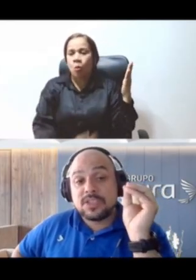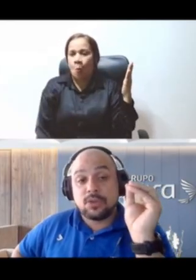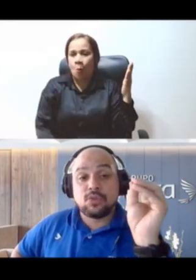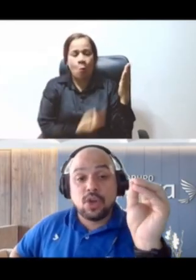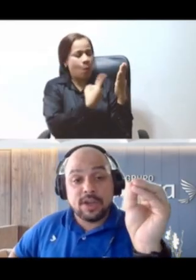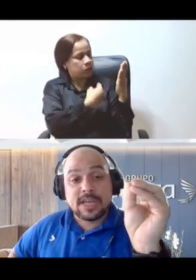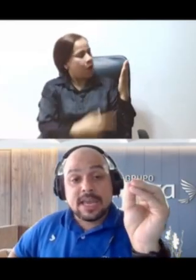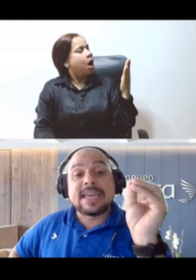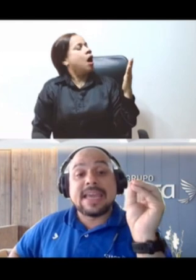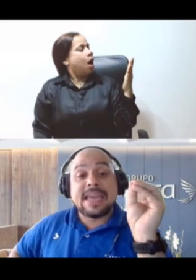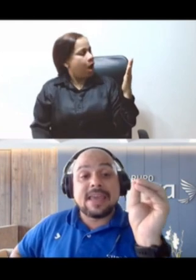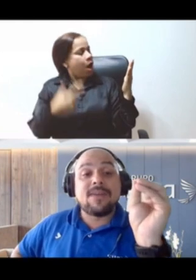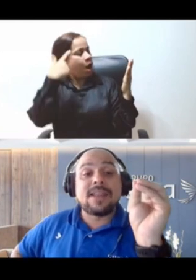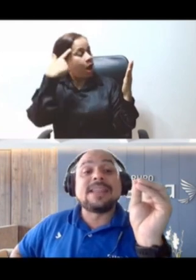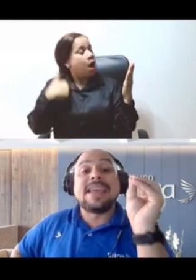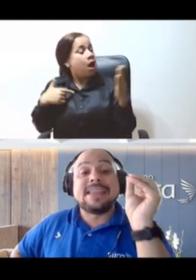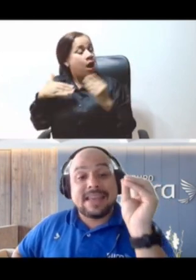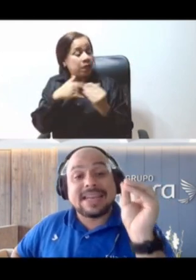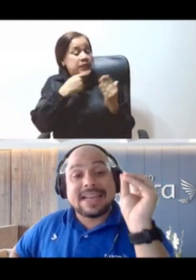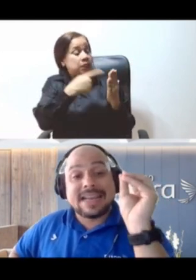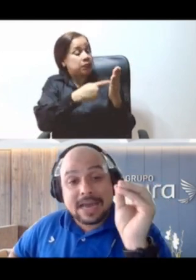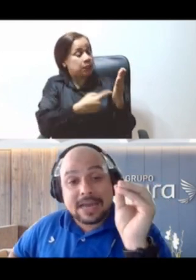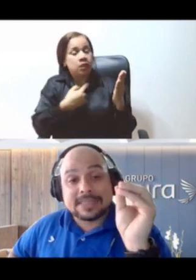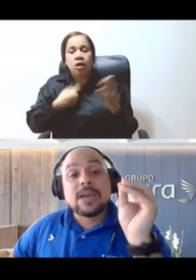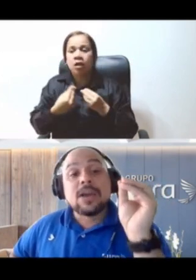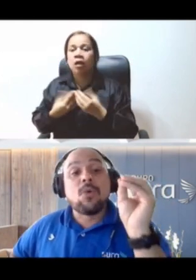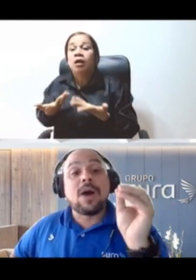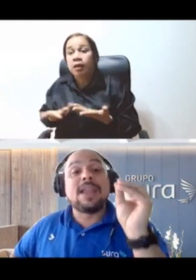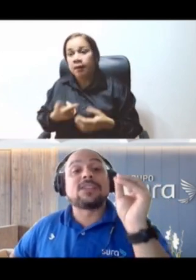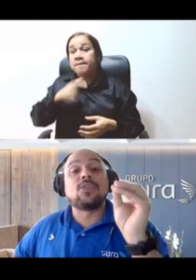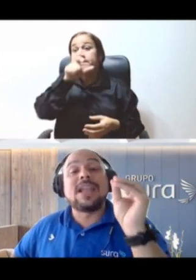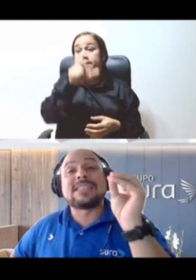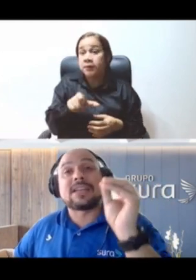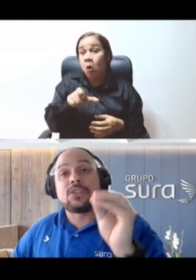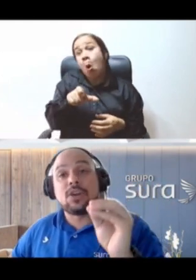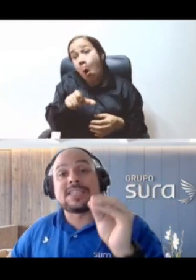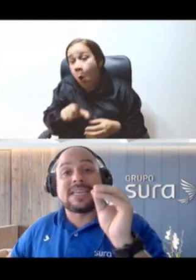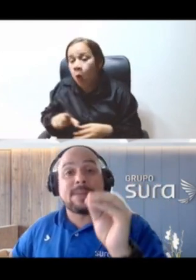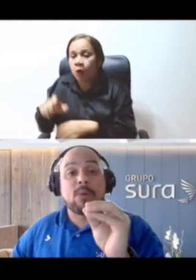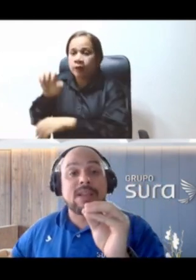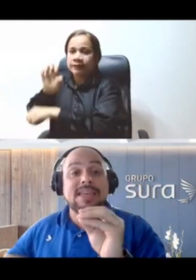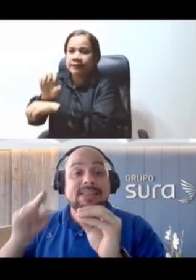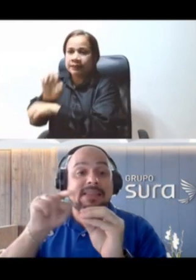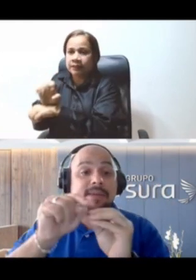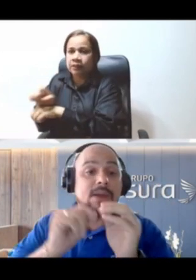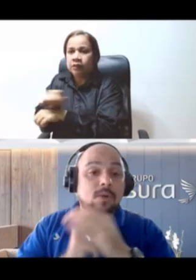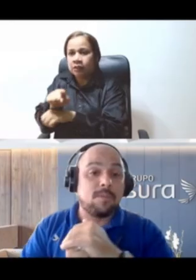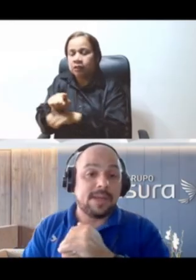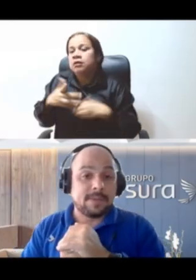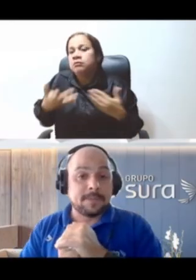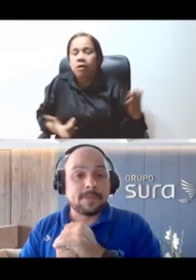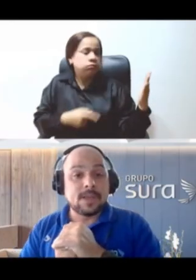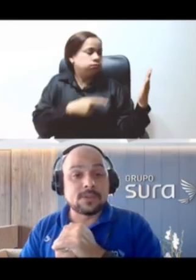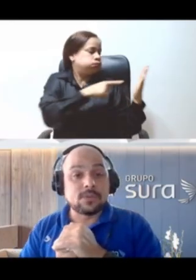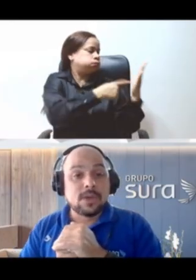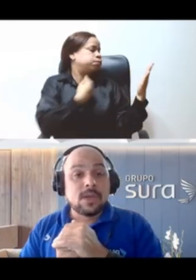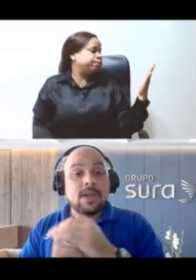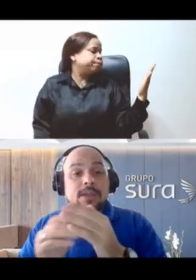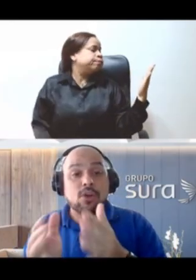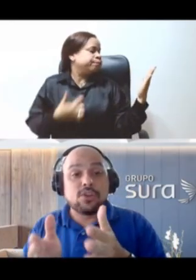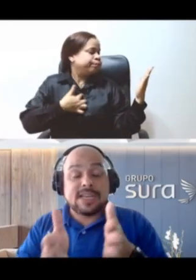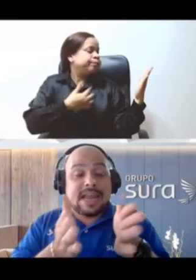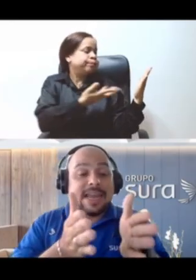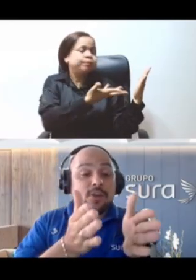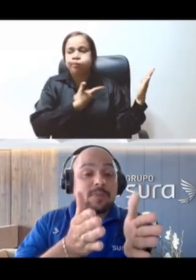las personas o instituciones que deben de tener claras cuáles son las acciones que por ley deben cumplir.